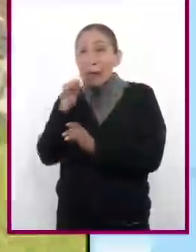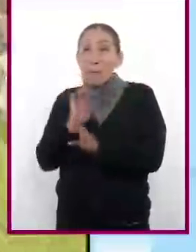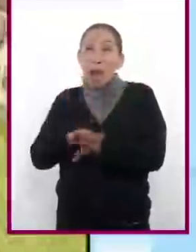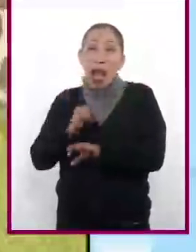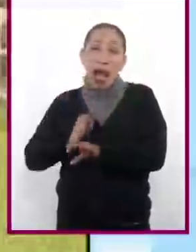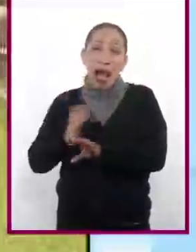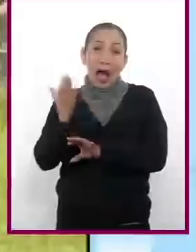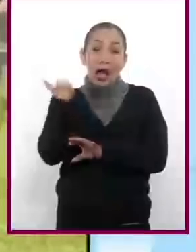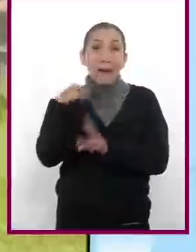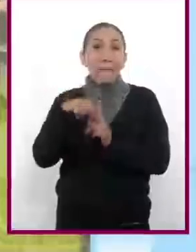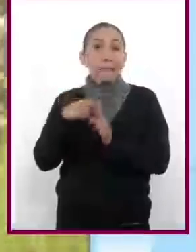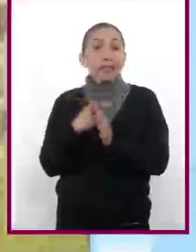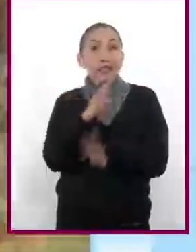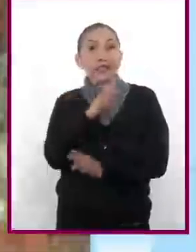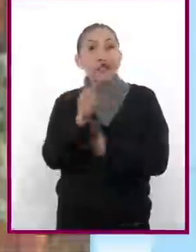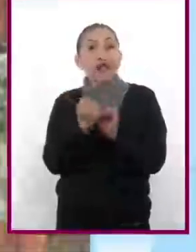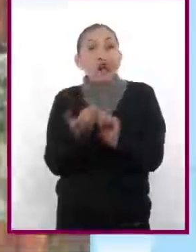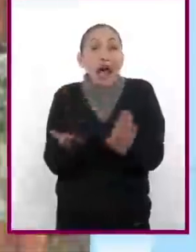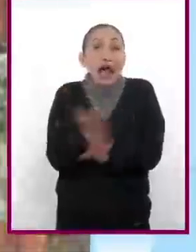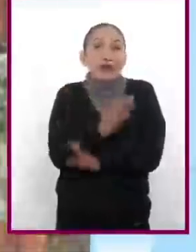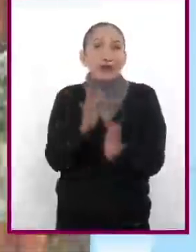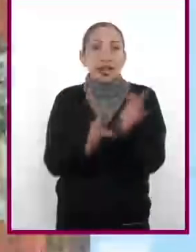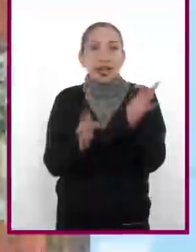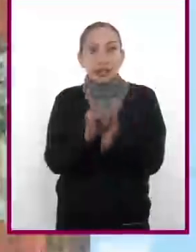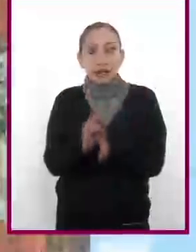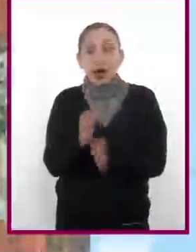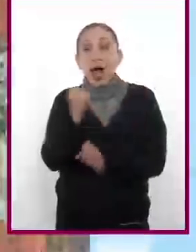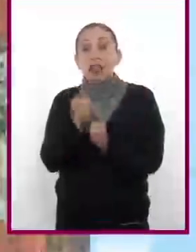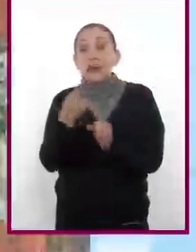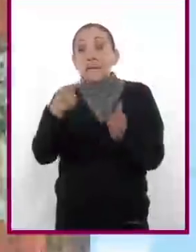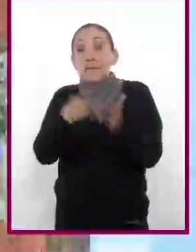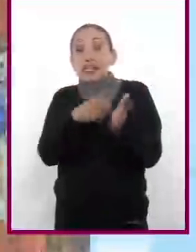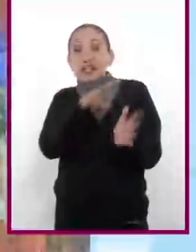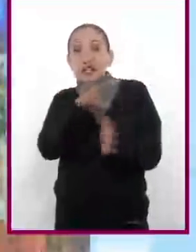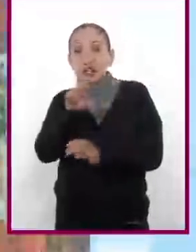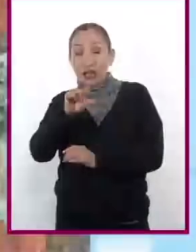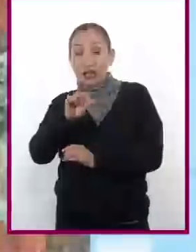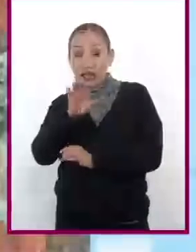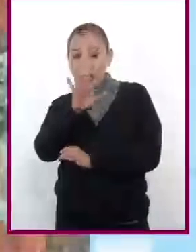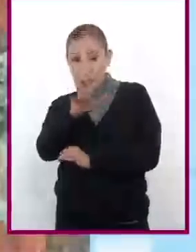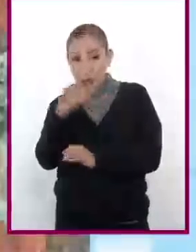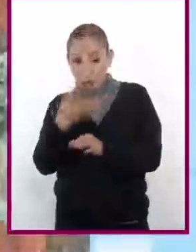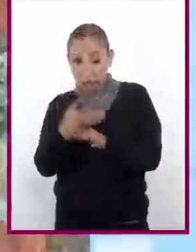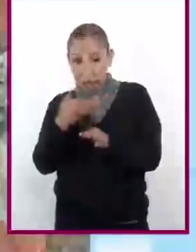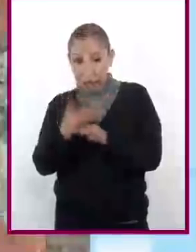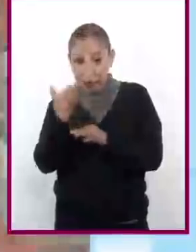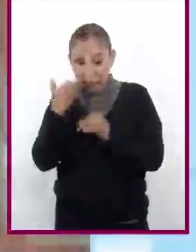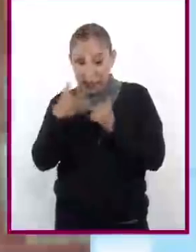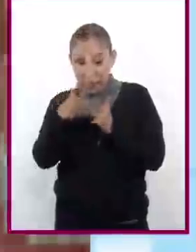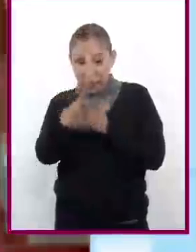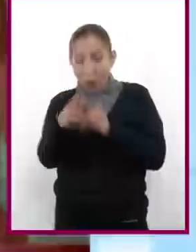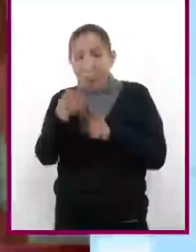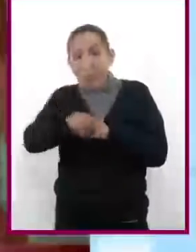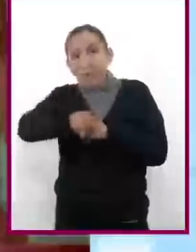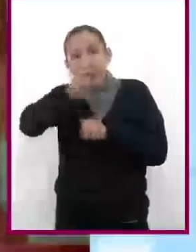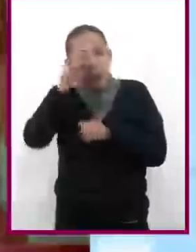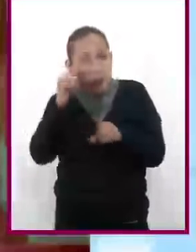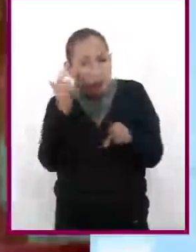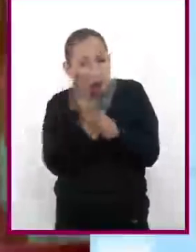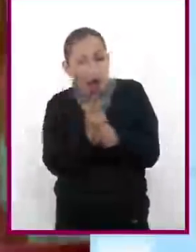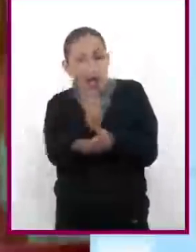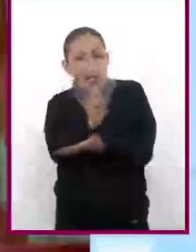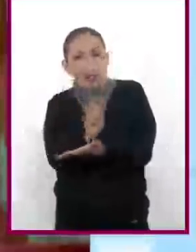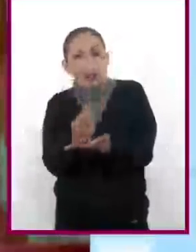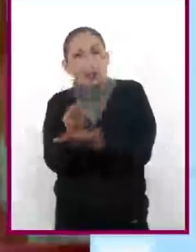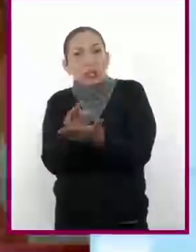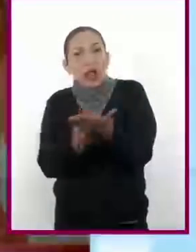antigua data del 300. Hacia el año 1275 de nuestra era apareció el primer indicio de escritura